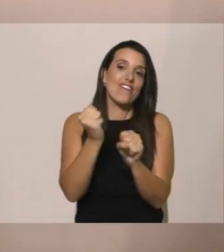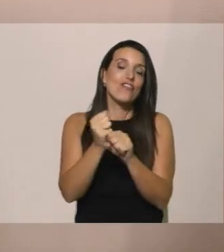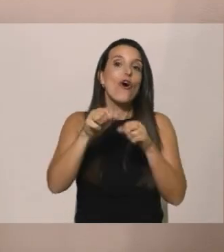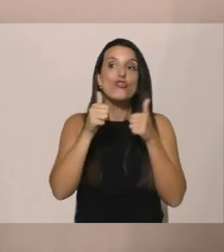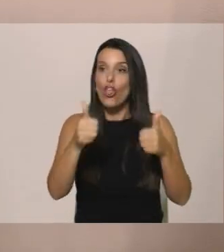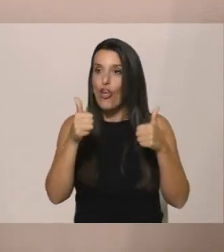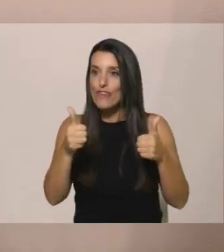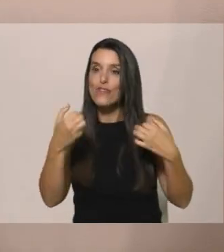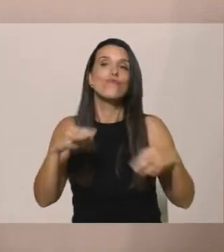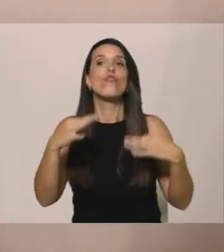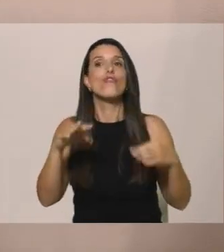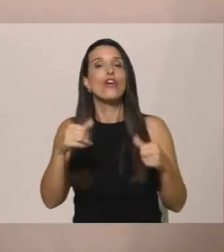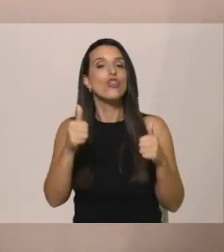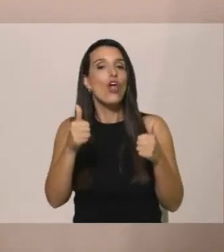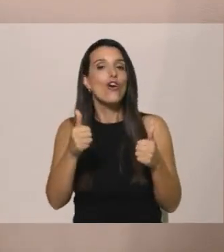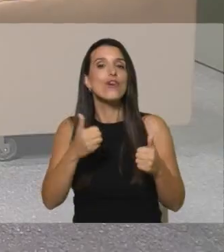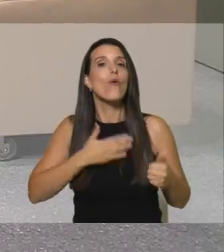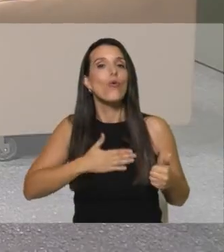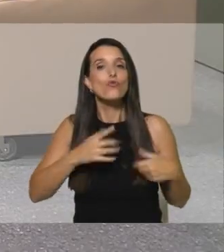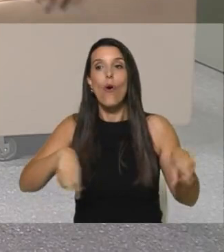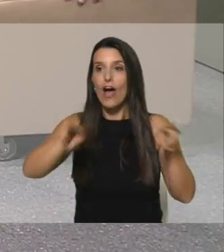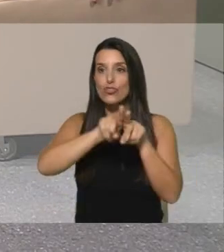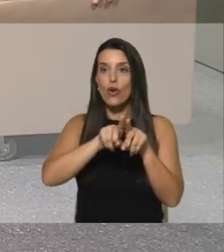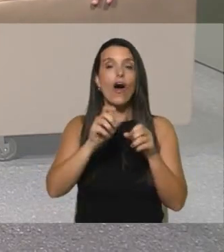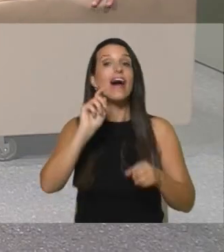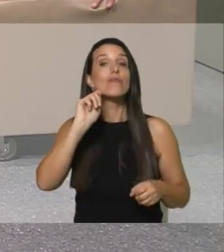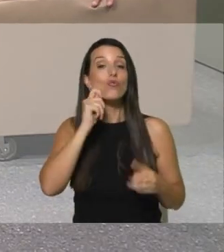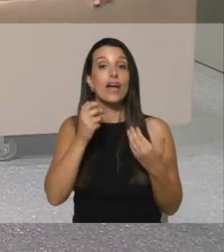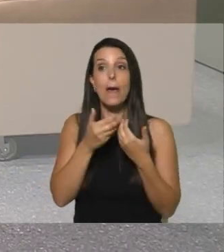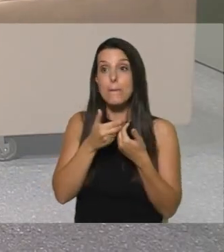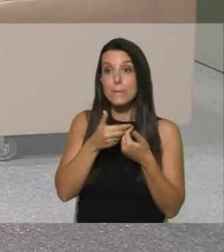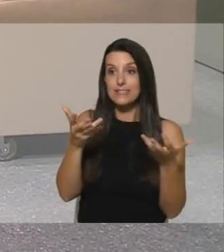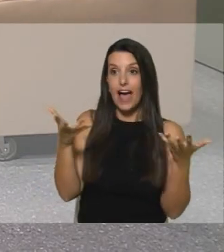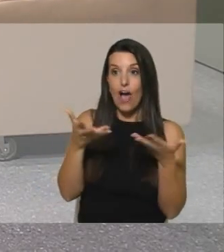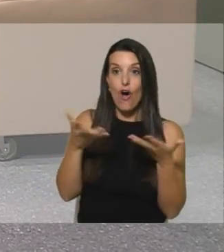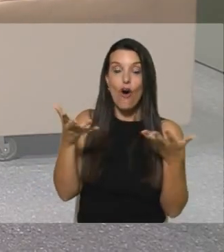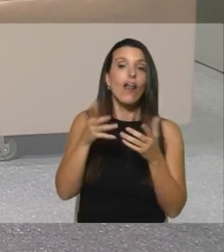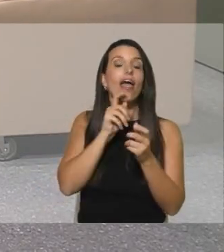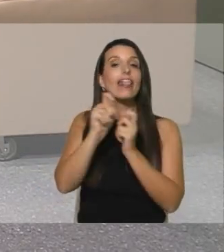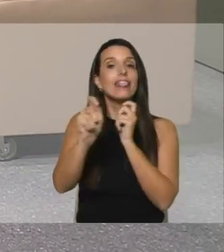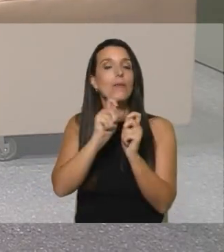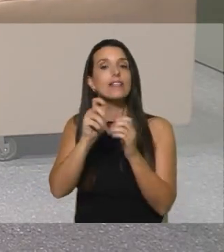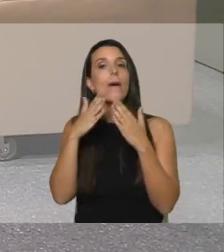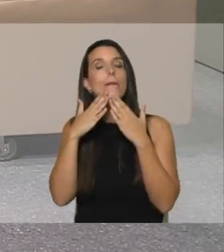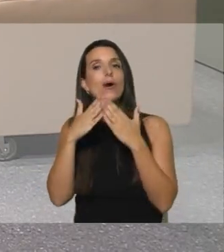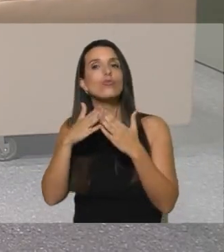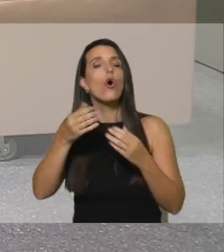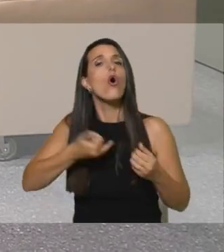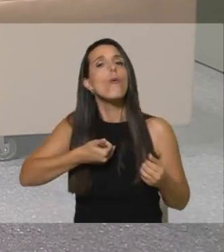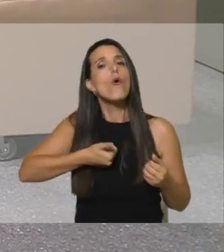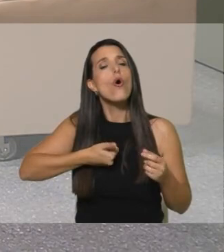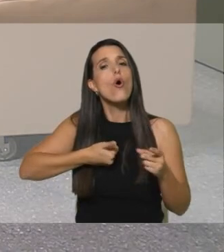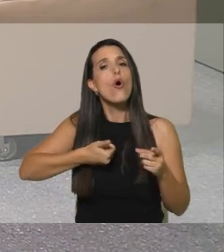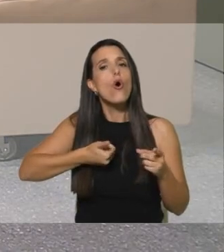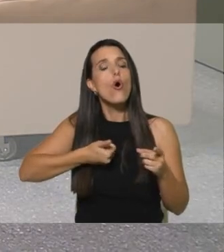bien? Muy bien, por Gusto suerte. recibirlos a todos. Me gustaría empezar la entrevista preguntándote de dónde